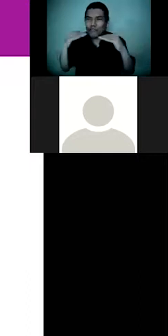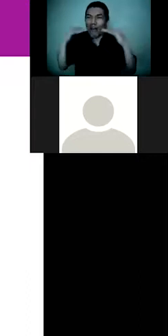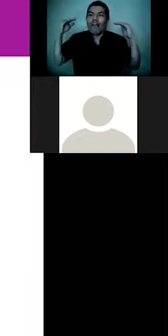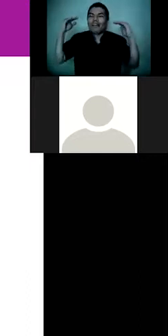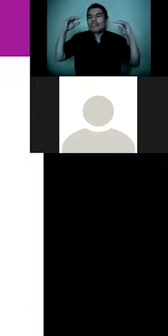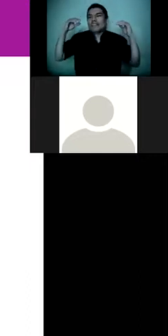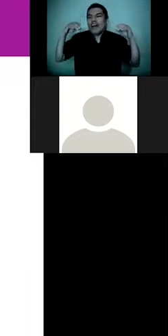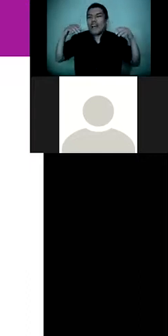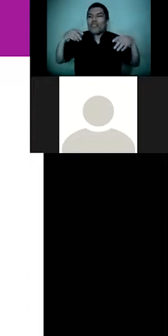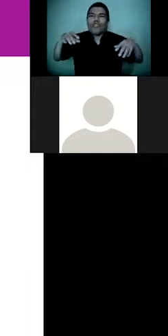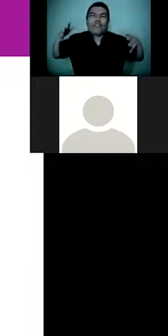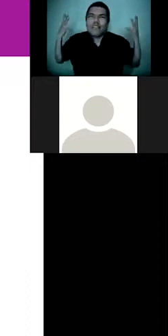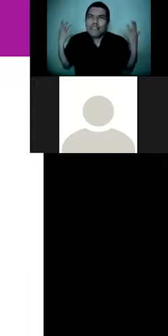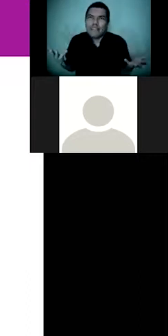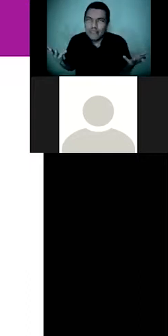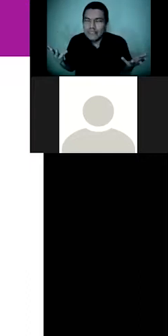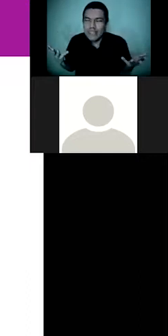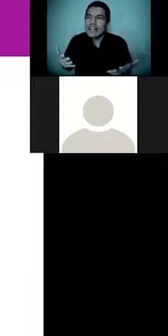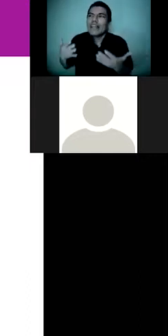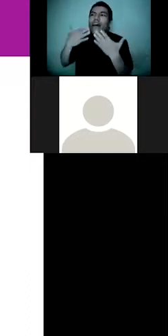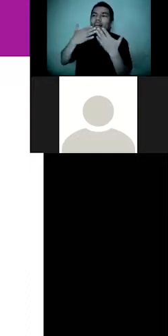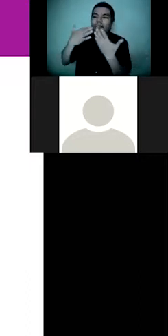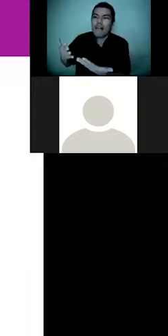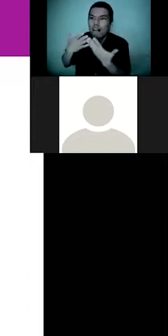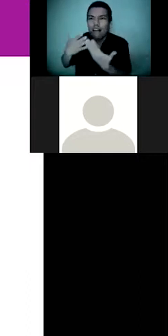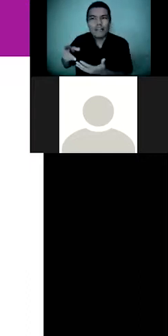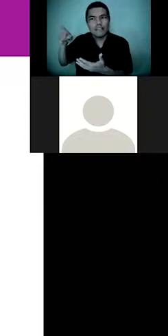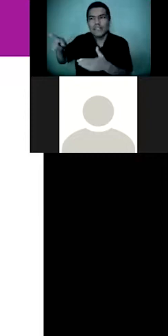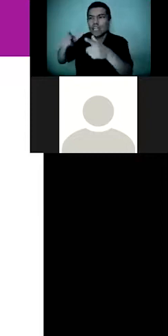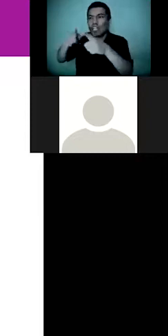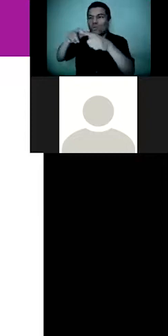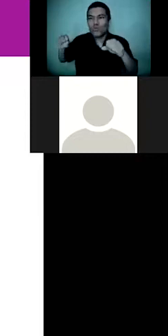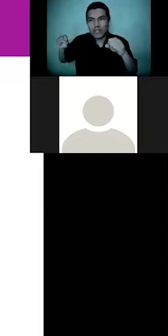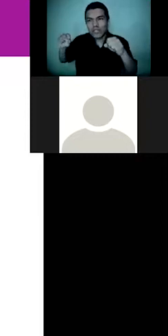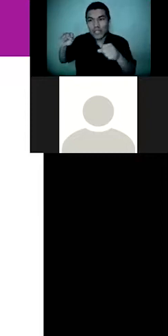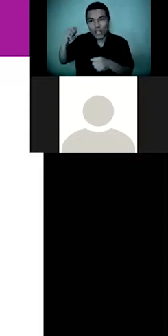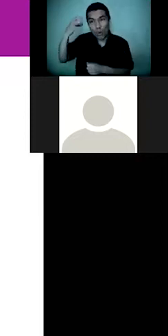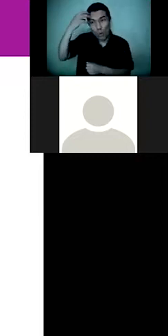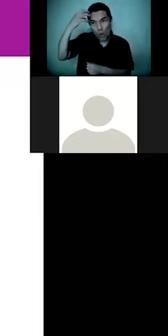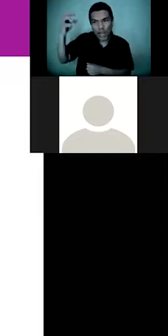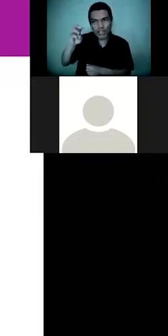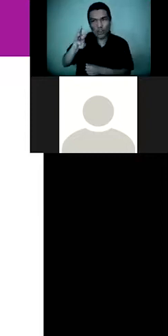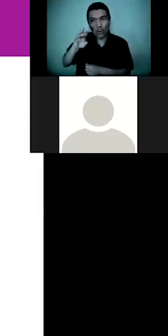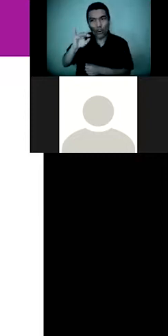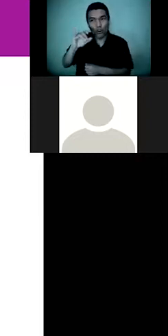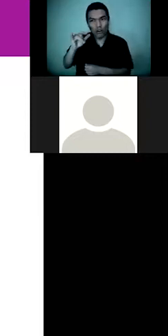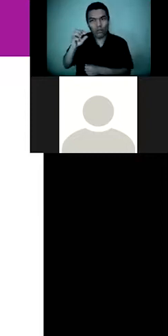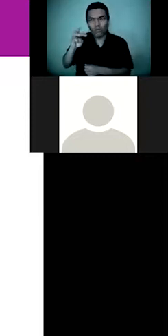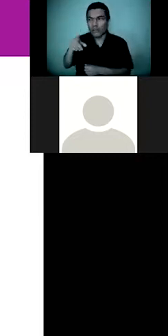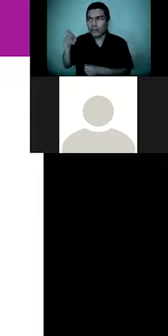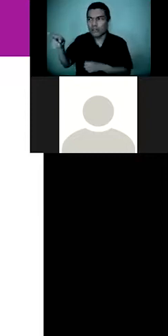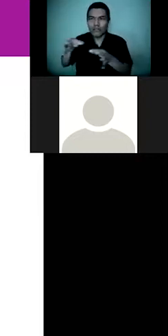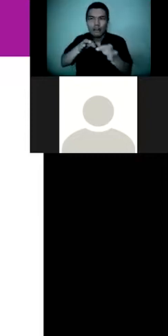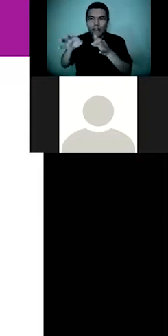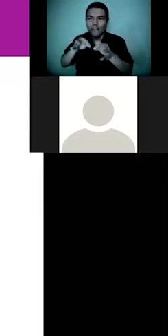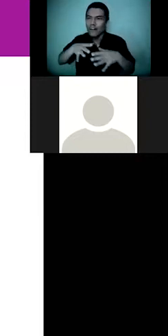Son iguales, son equivalentes, ¿no? Las gramáticas son equivalentes. Muchas gracias al lingüista Stockoe que nos dio